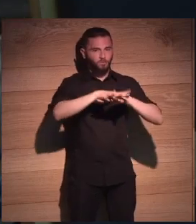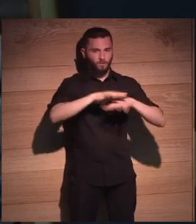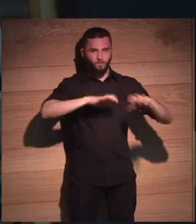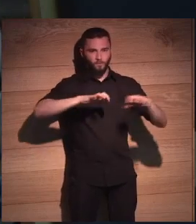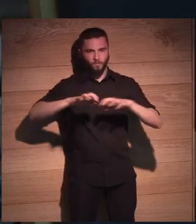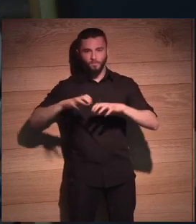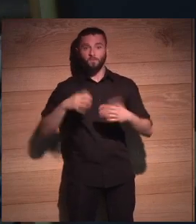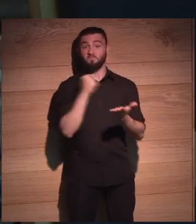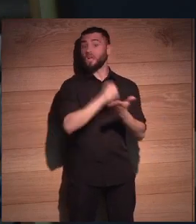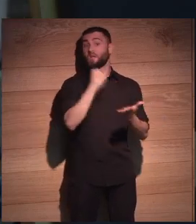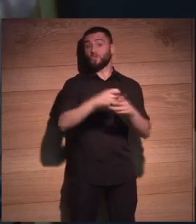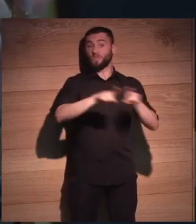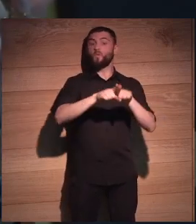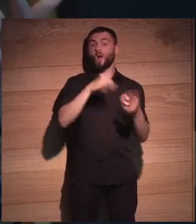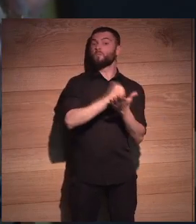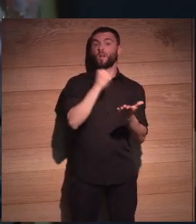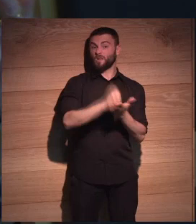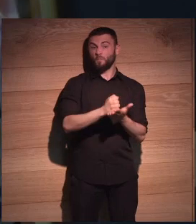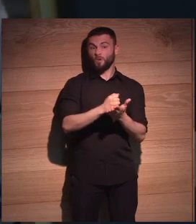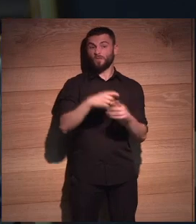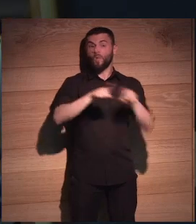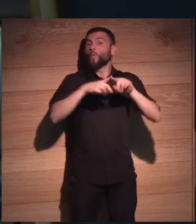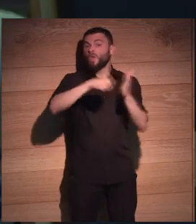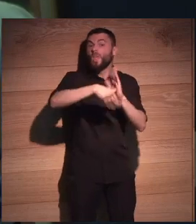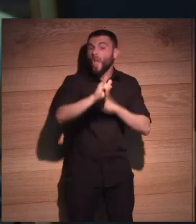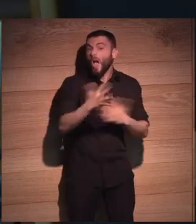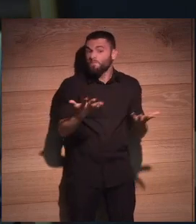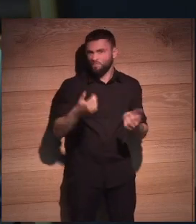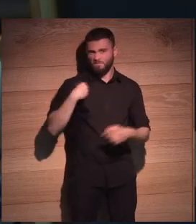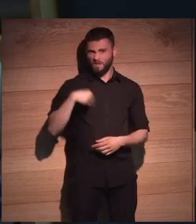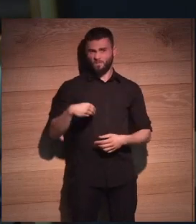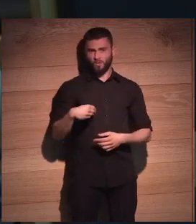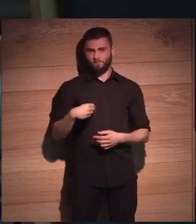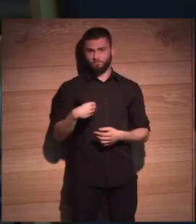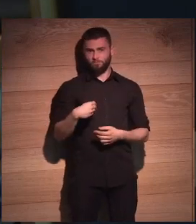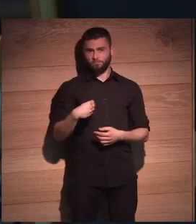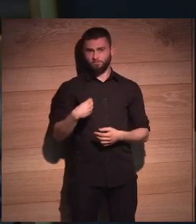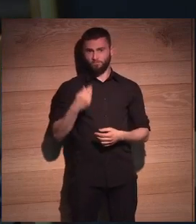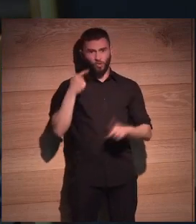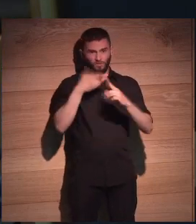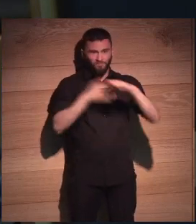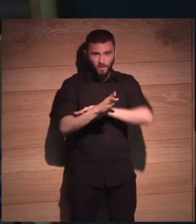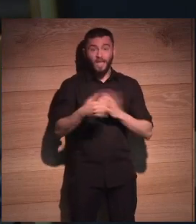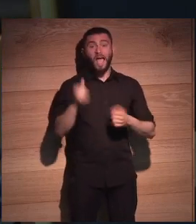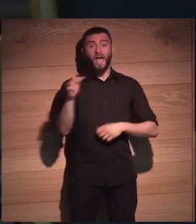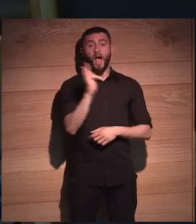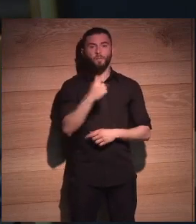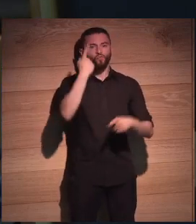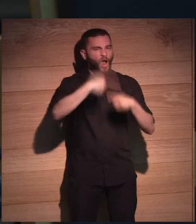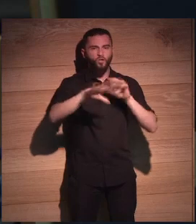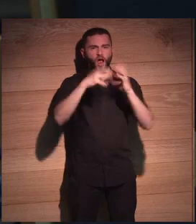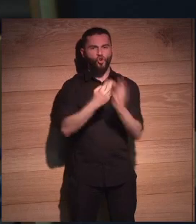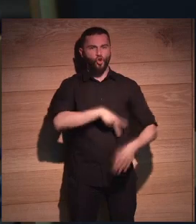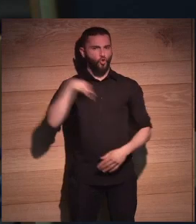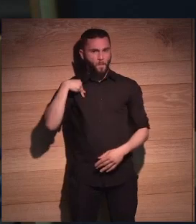un pasaporte, igual que tenemos un DNI, o sea, para meter, y además que fuera una cosa muy global,